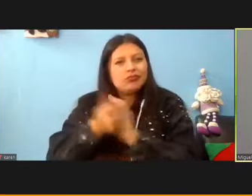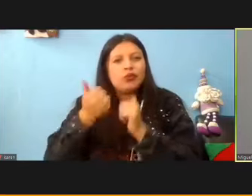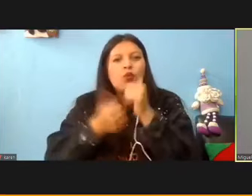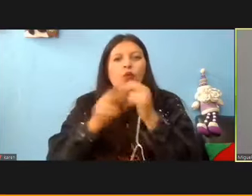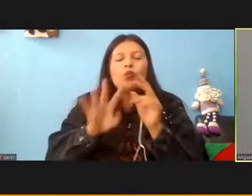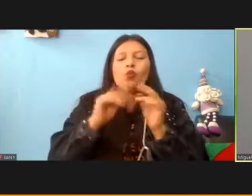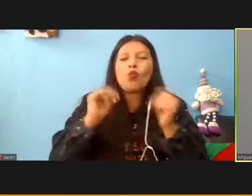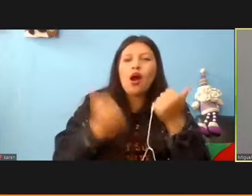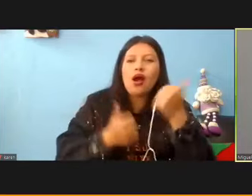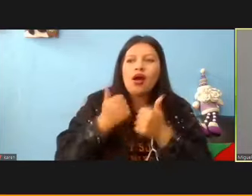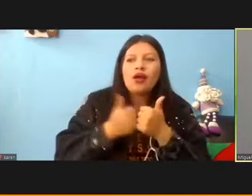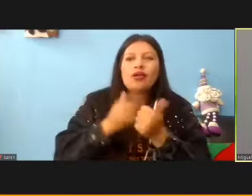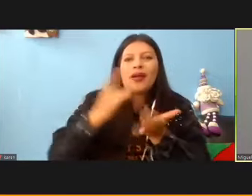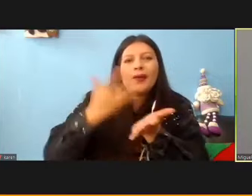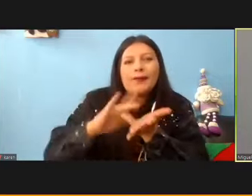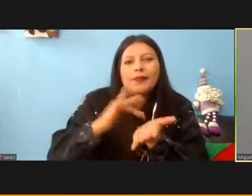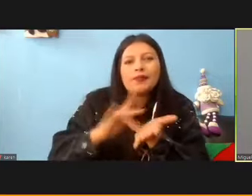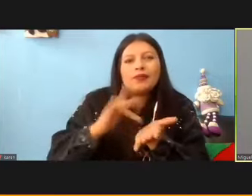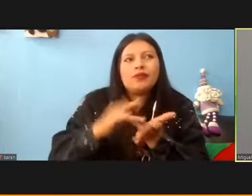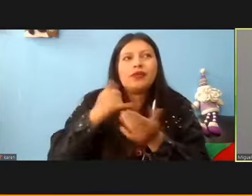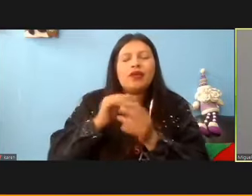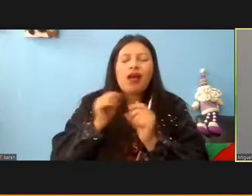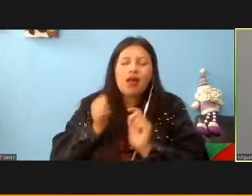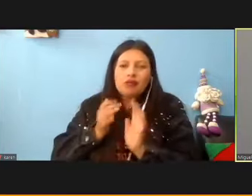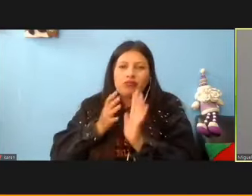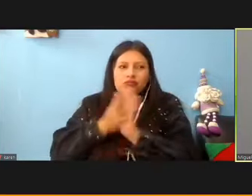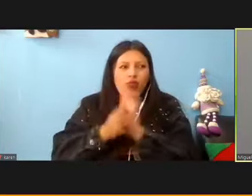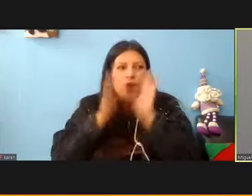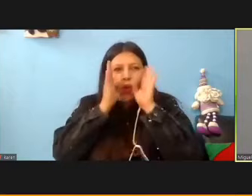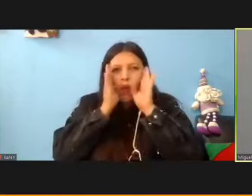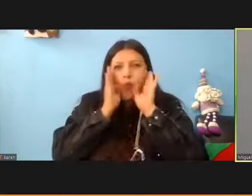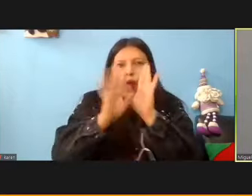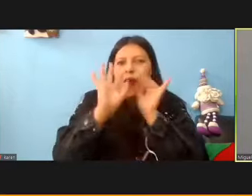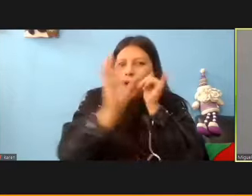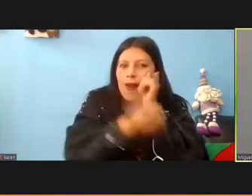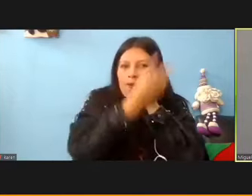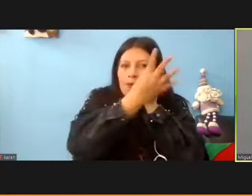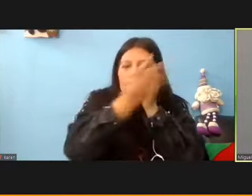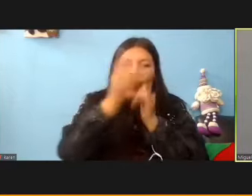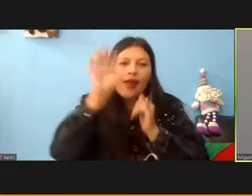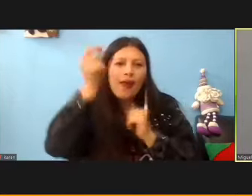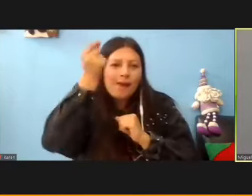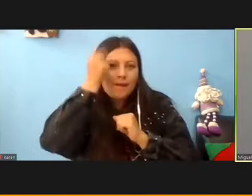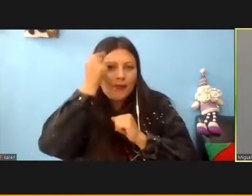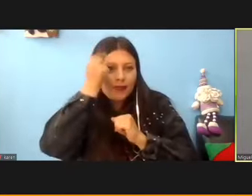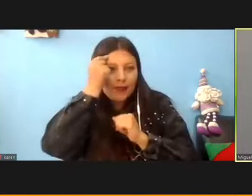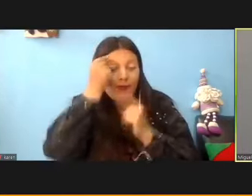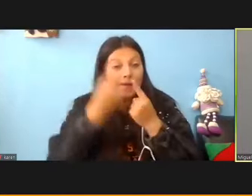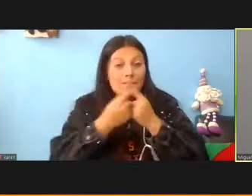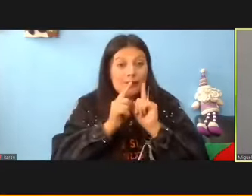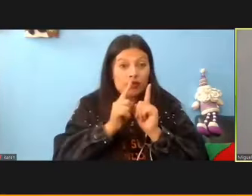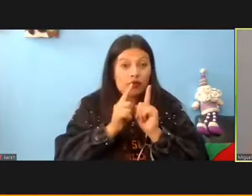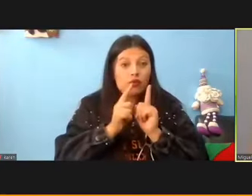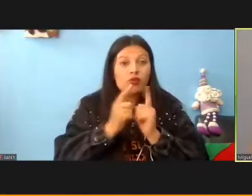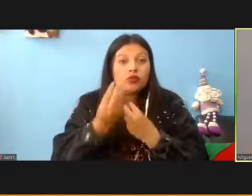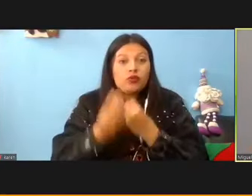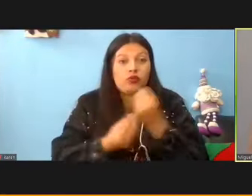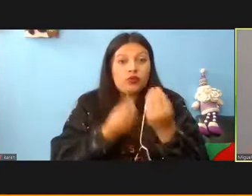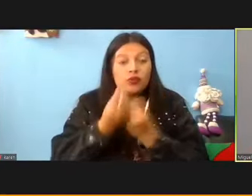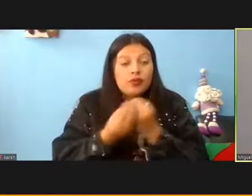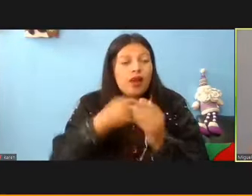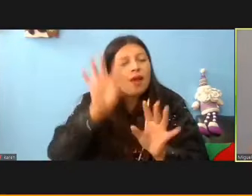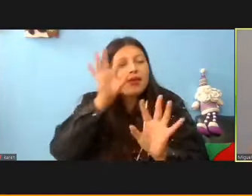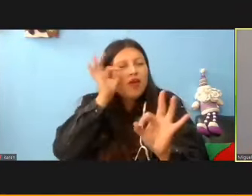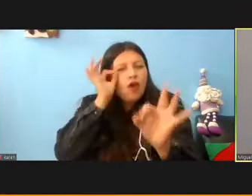una emergencia de narrativas en el abordaje de las pedagogías de la memoria, sin embargo, hacemos un énfasis en